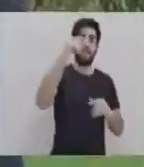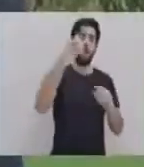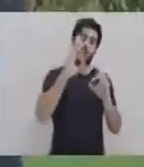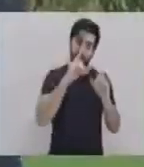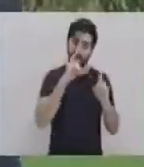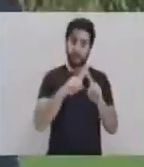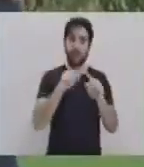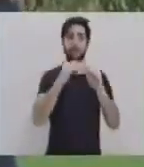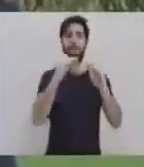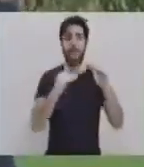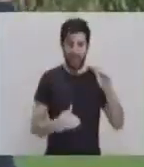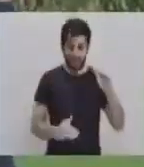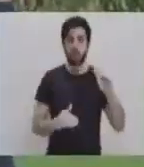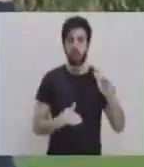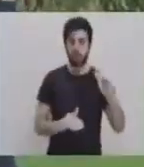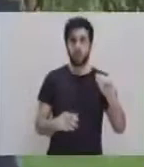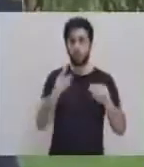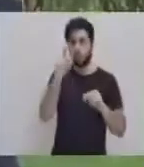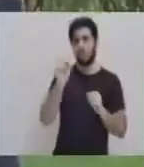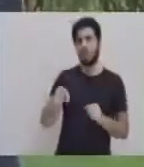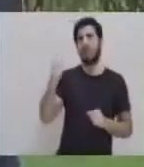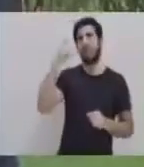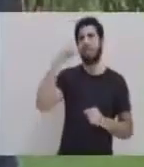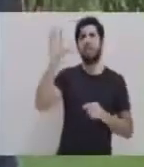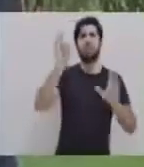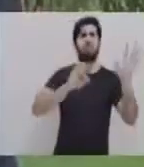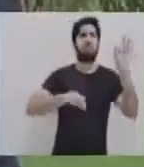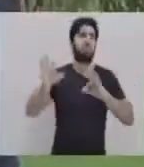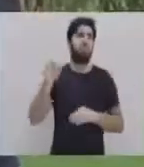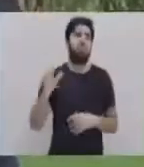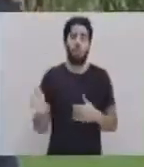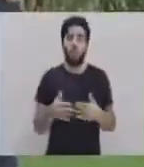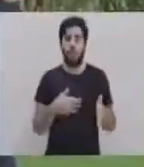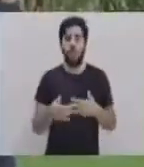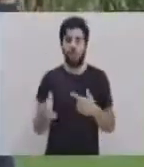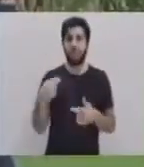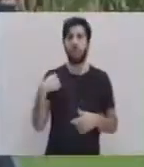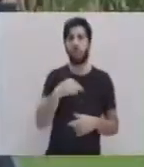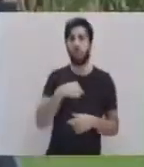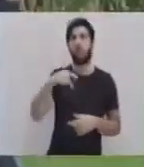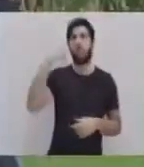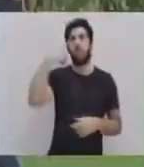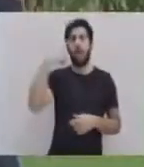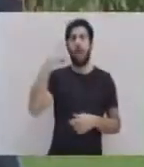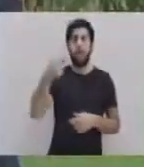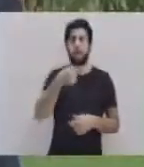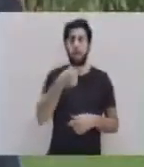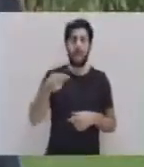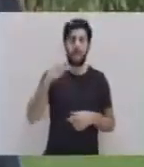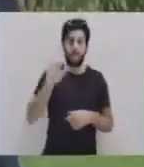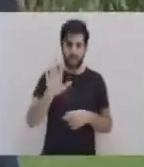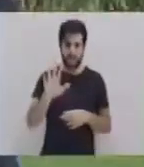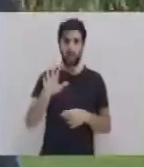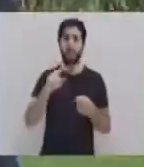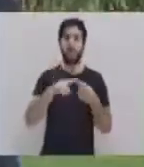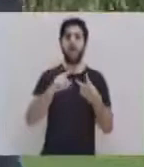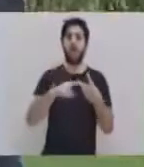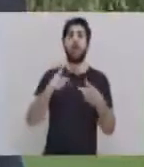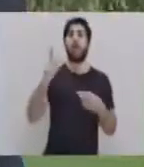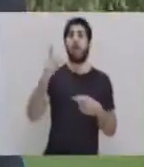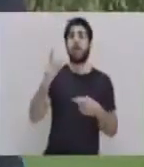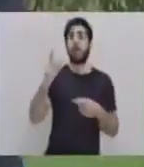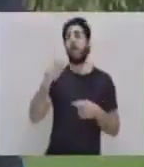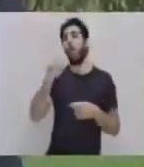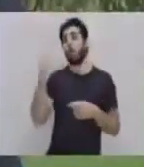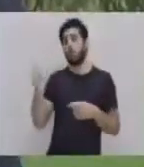mayor que menos 8 tercios. Y para ello lo puedes hacer al azar. Nosotros vamos a tomar el menos 5 y uno mayor